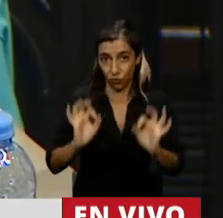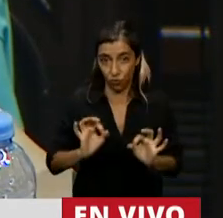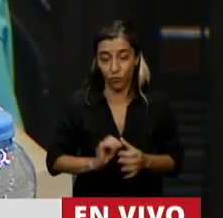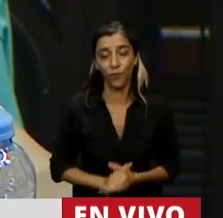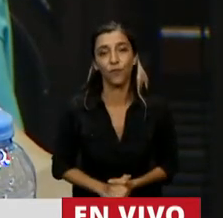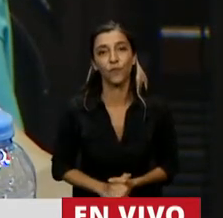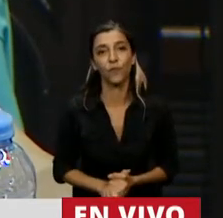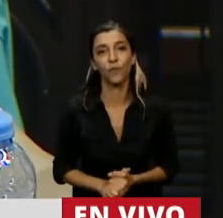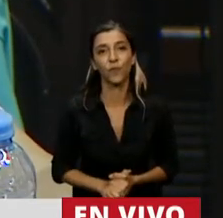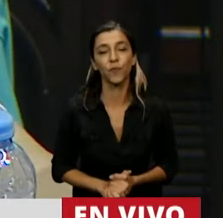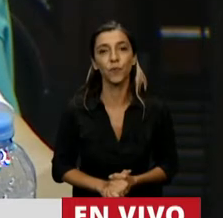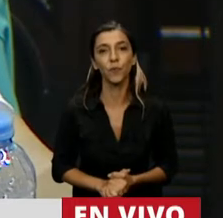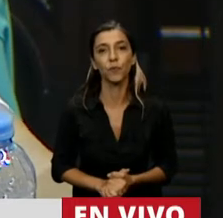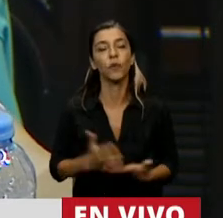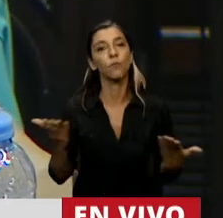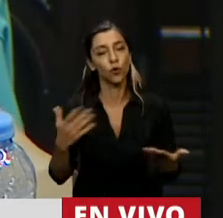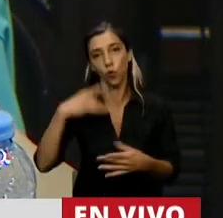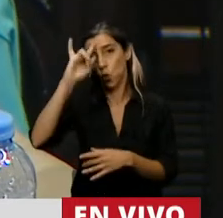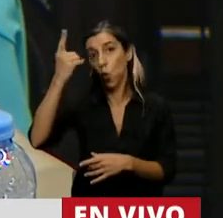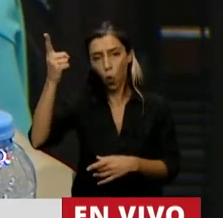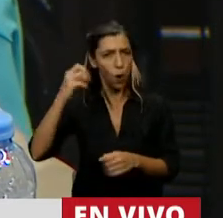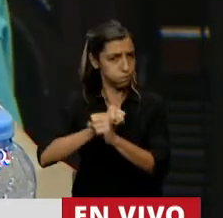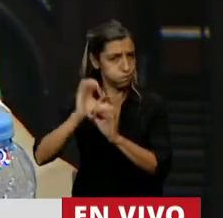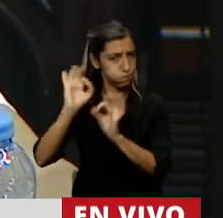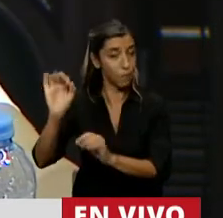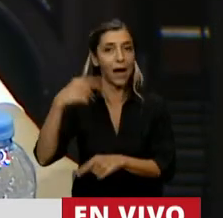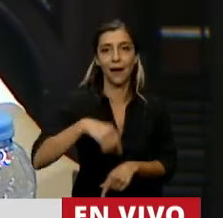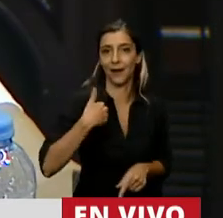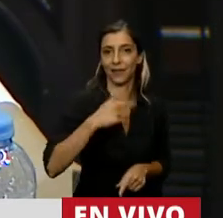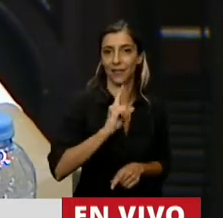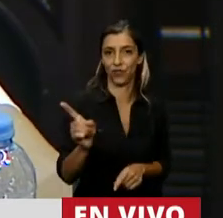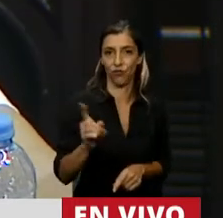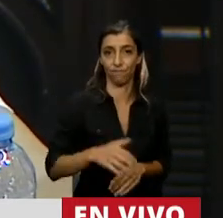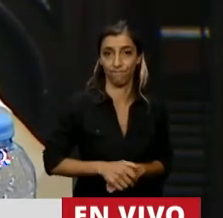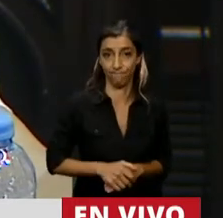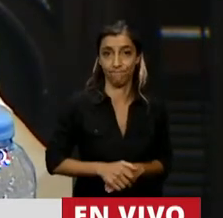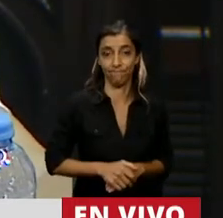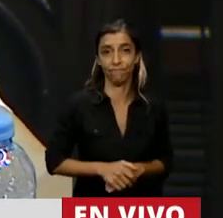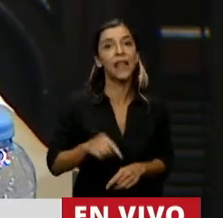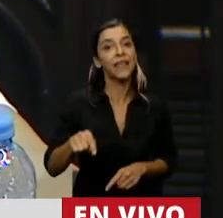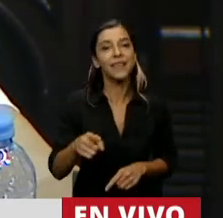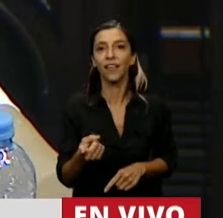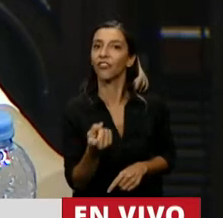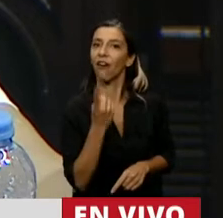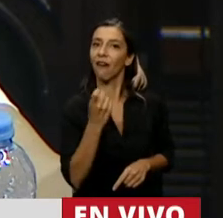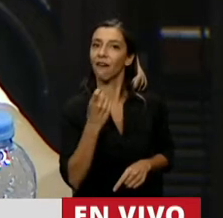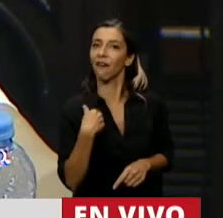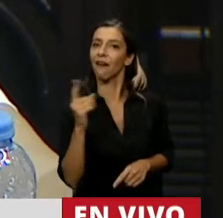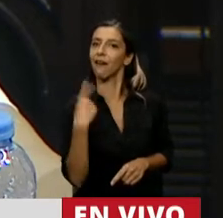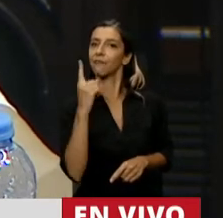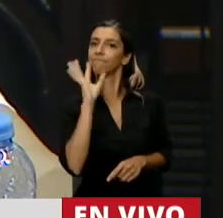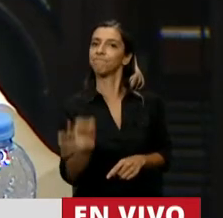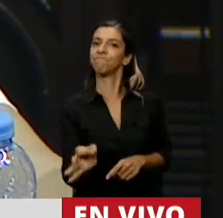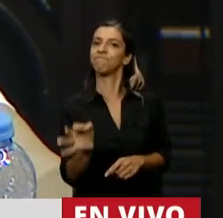Porque el Uruguay sí lo hizo, Argentina no, y creo que están a la vista muy claramente